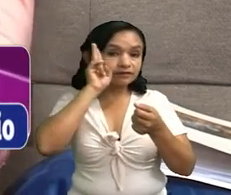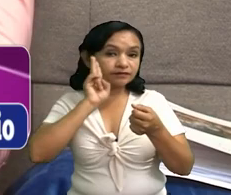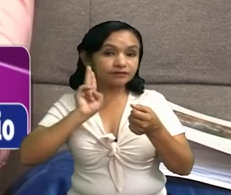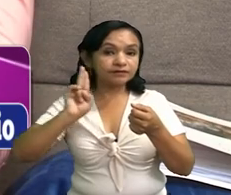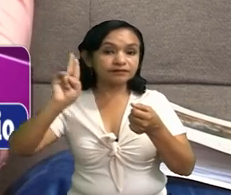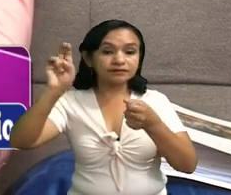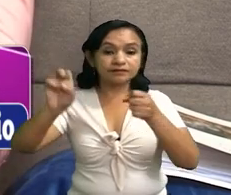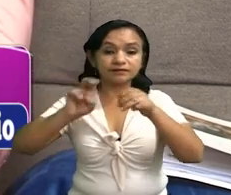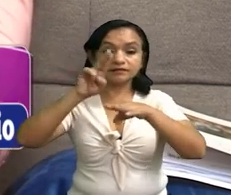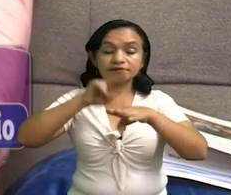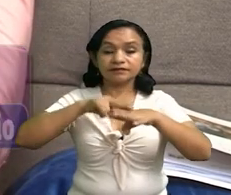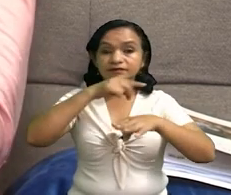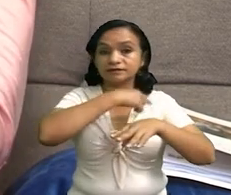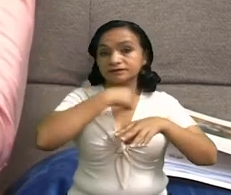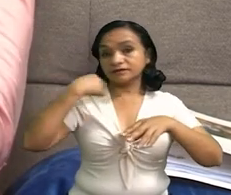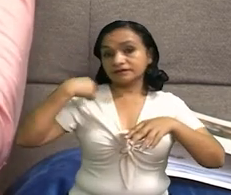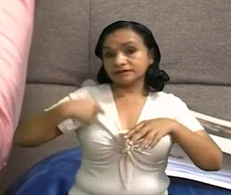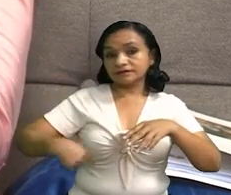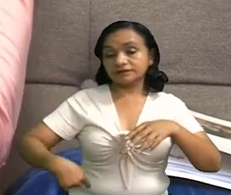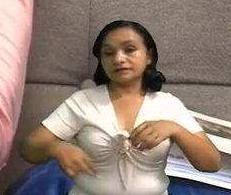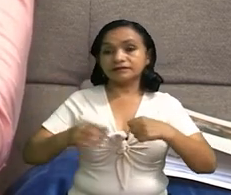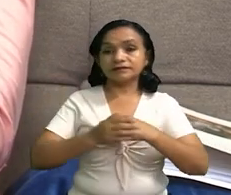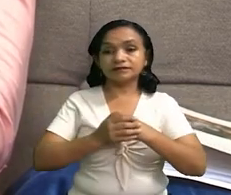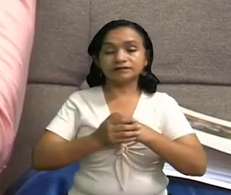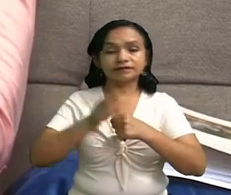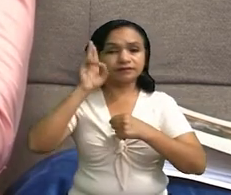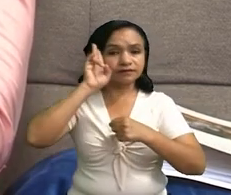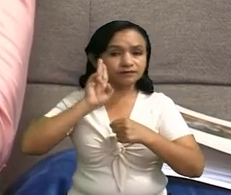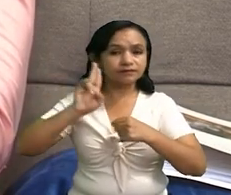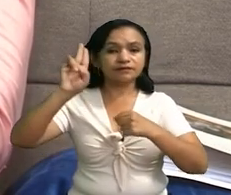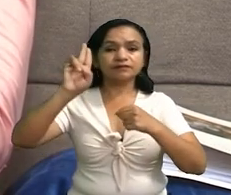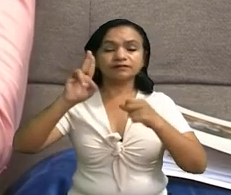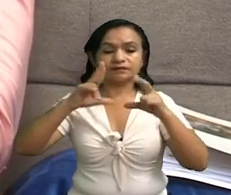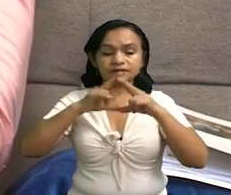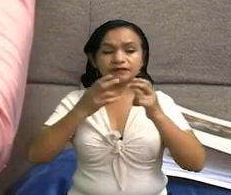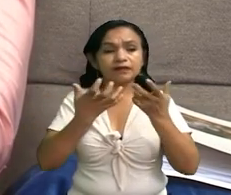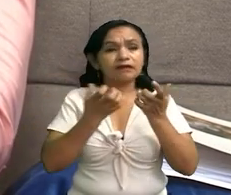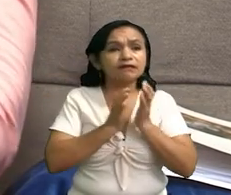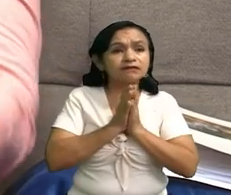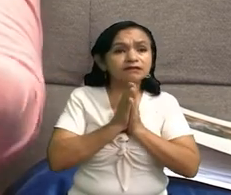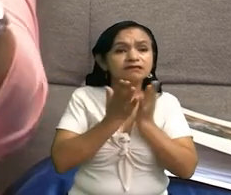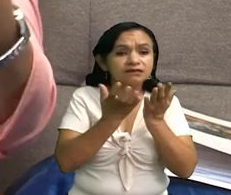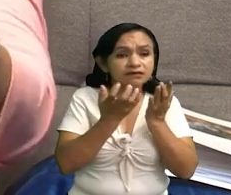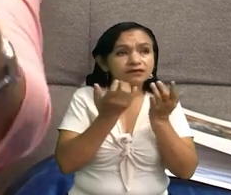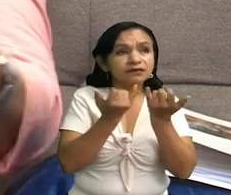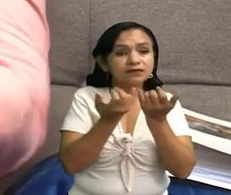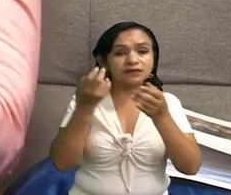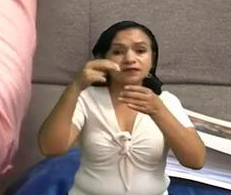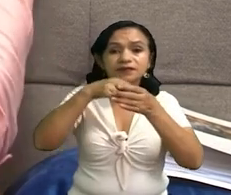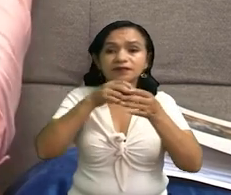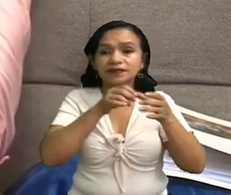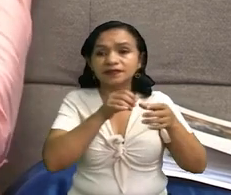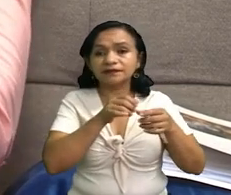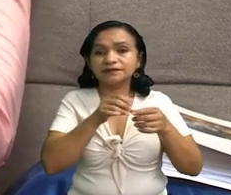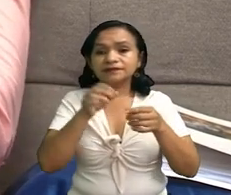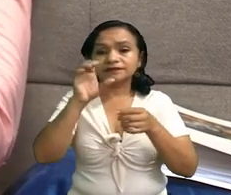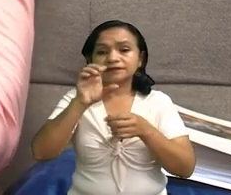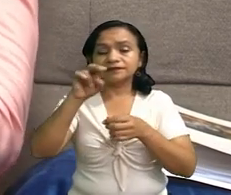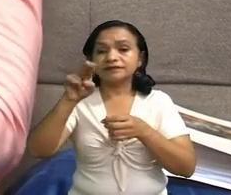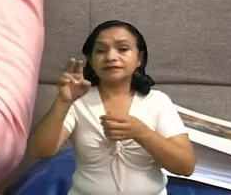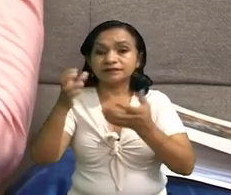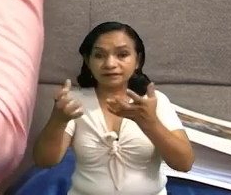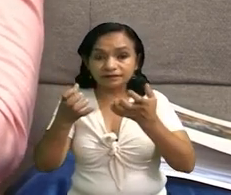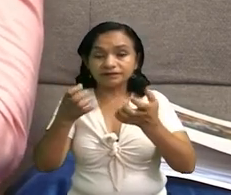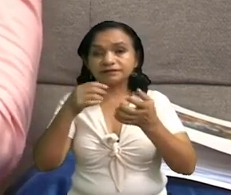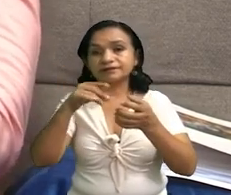universidades nacionales, pues yo sé que hay universidades de Nicaragua que hubieran deseado ir, porque eso lo hemos conversado a nivel del CNU,